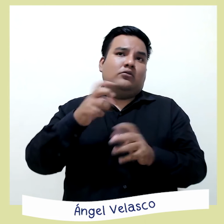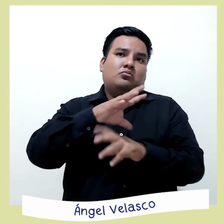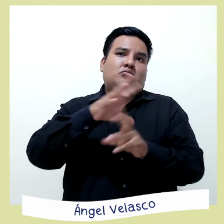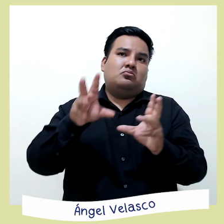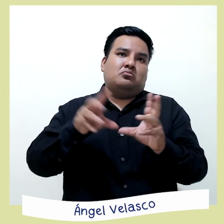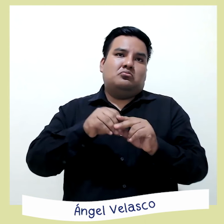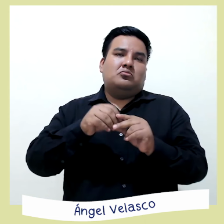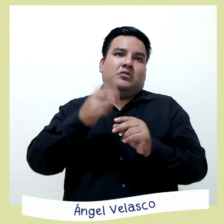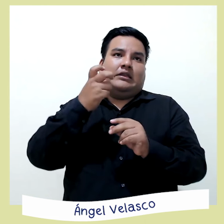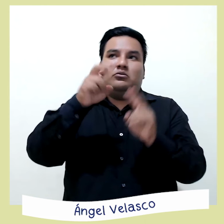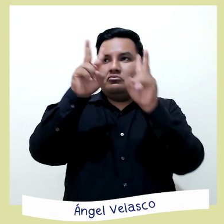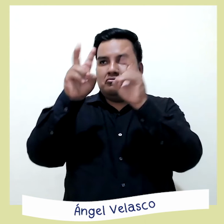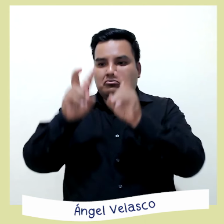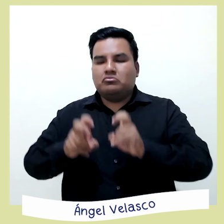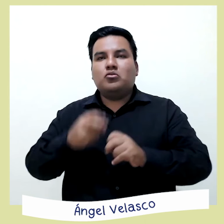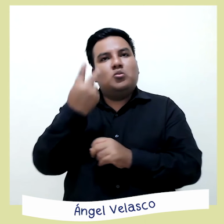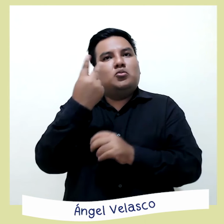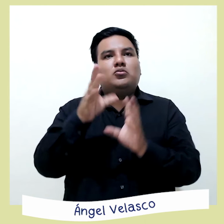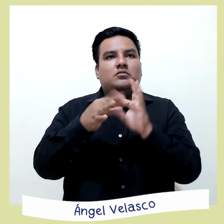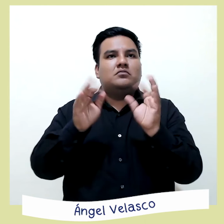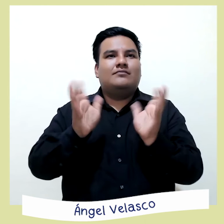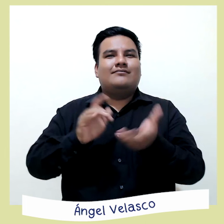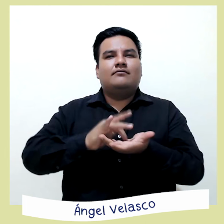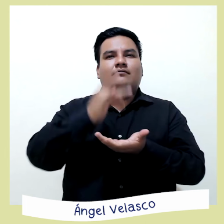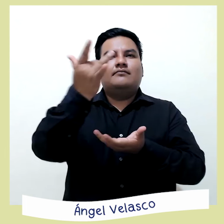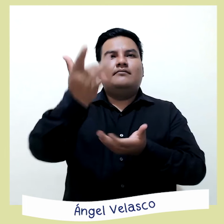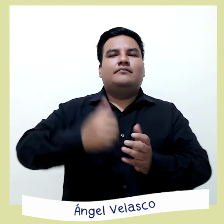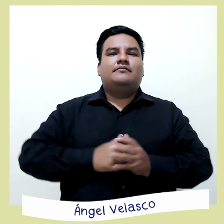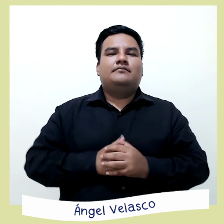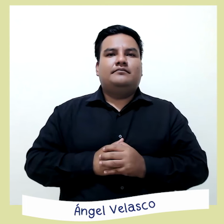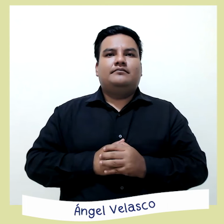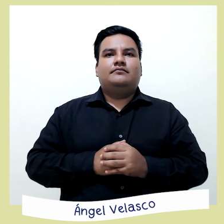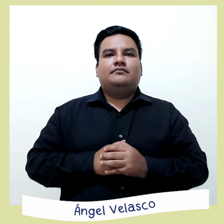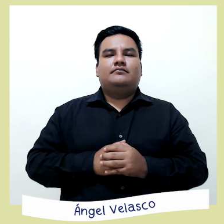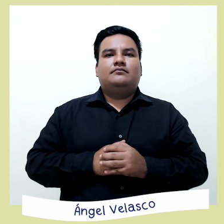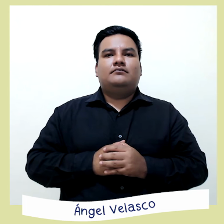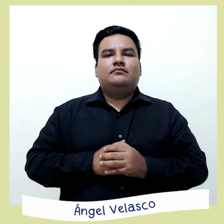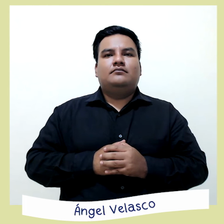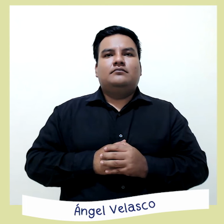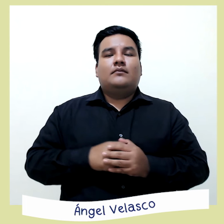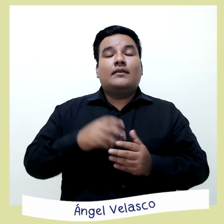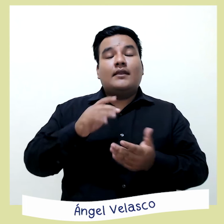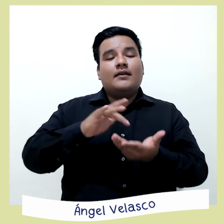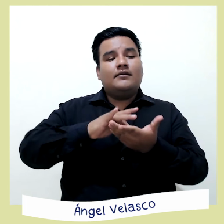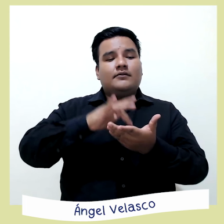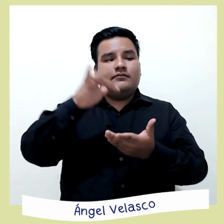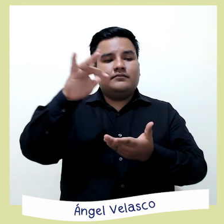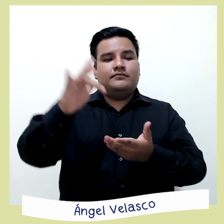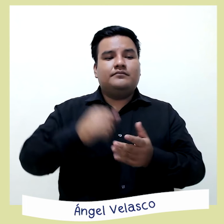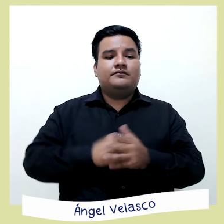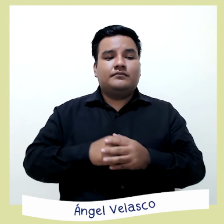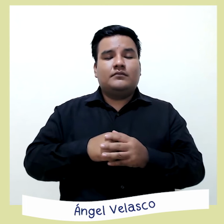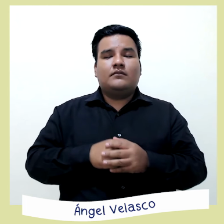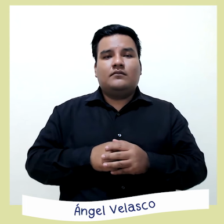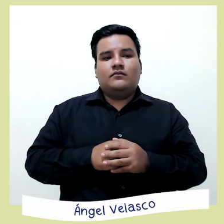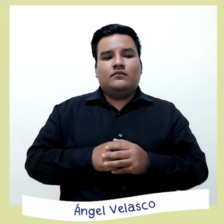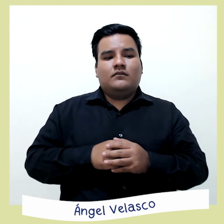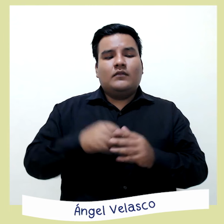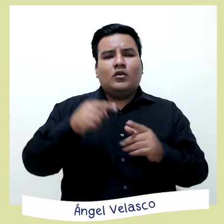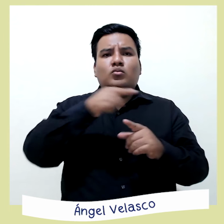en que se expresa la diversidad sexual. Entonces, en términos generales, creo que ya abordé los dos